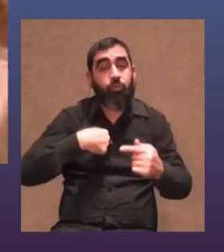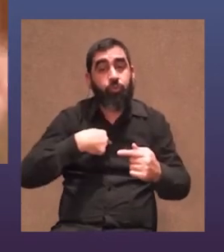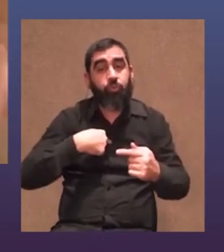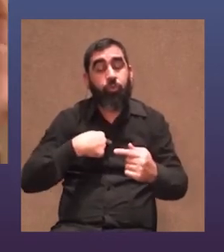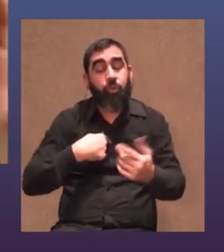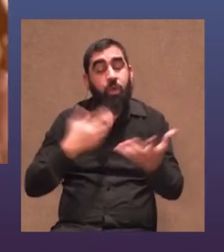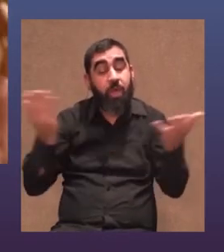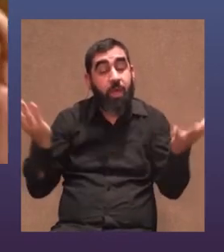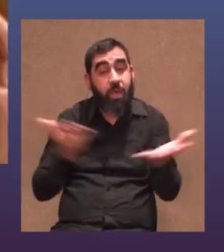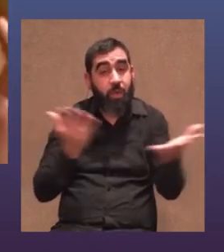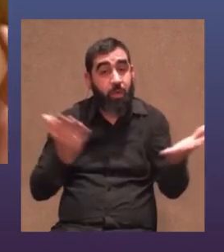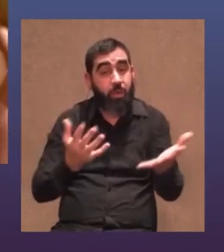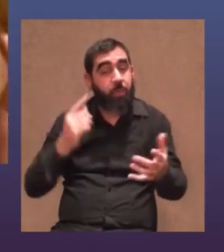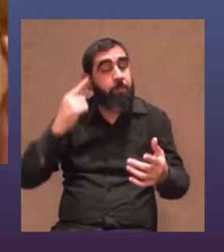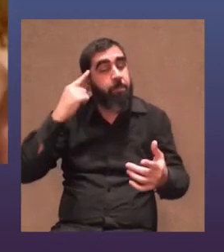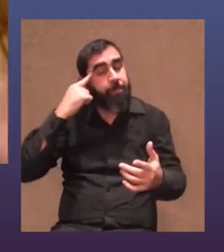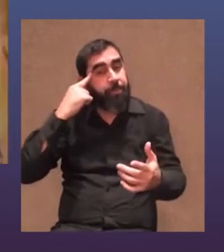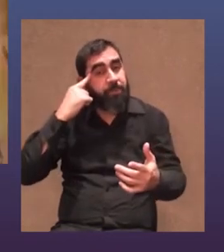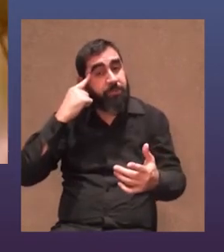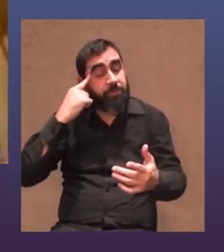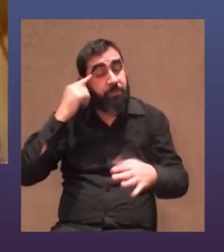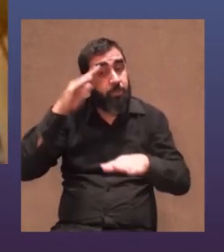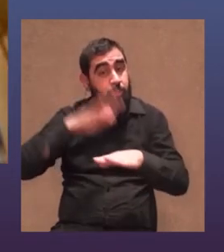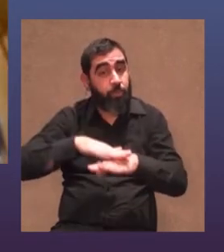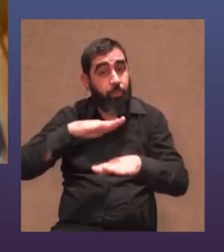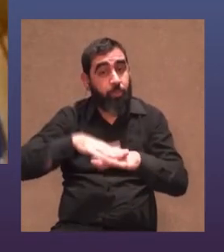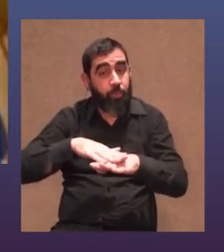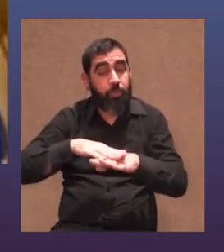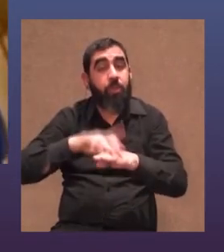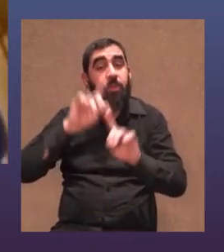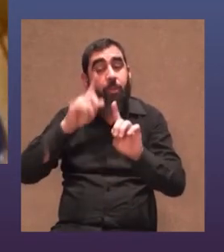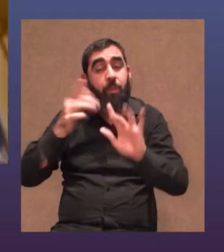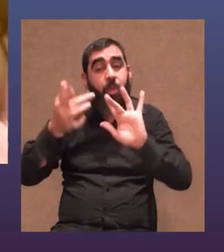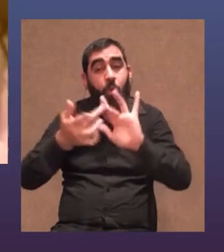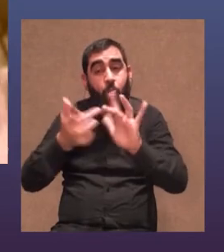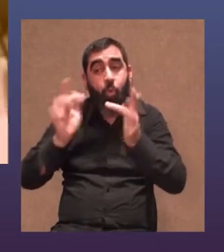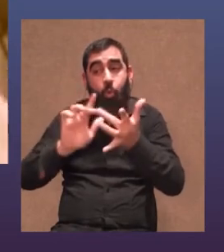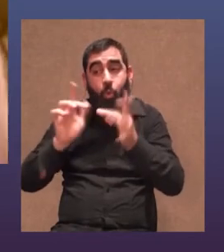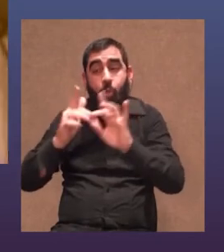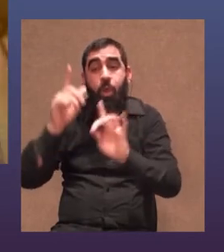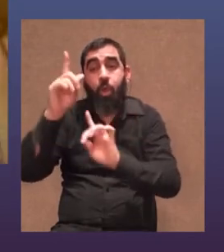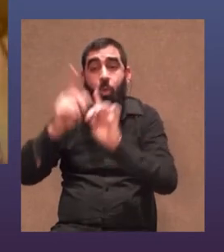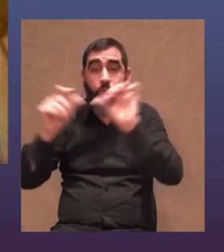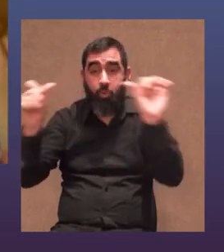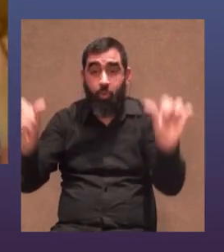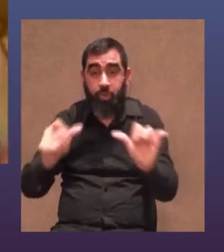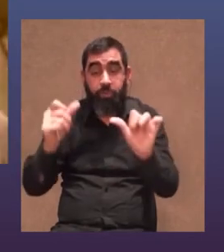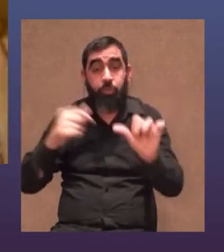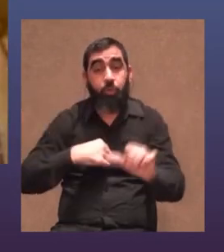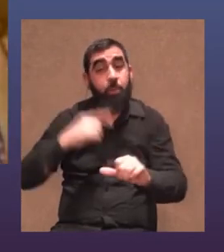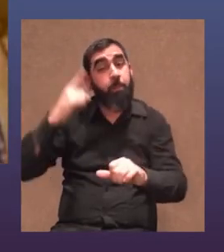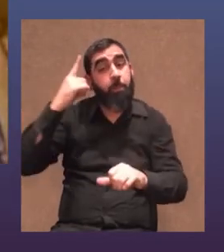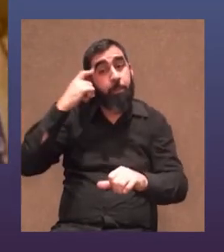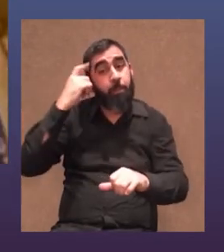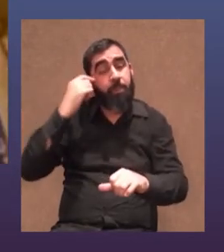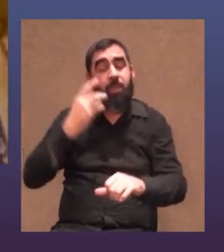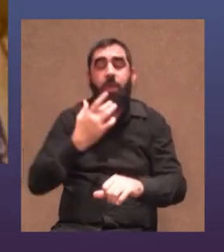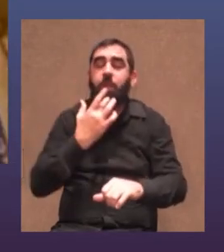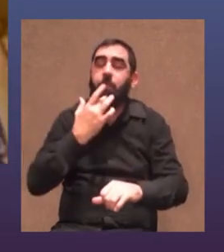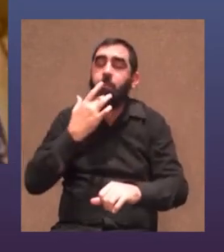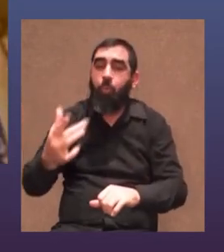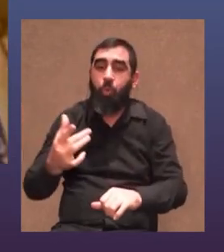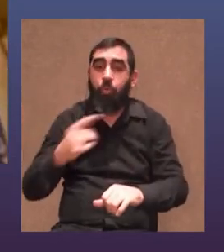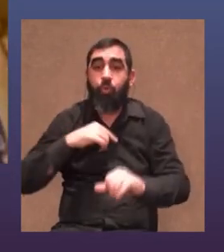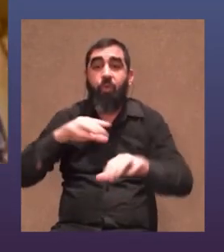estado pensando y haciendo algunos contactos acá. Yo tengo experiencia muy hermosa, yo vivía